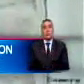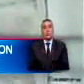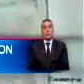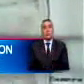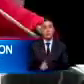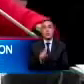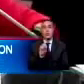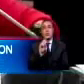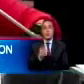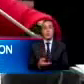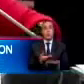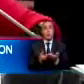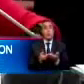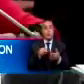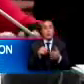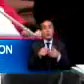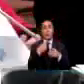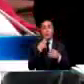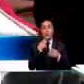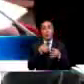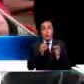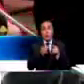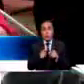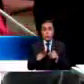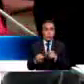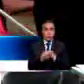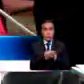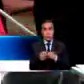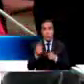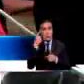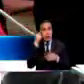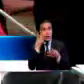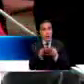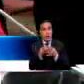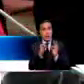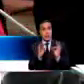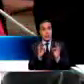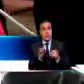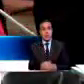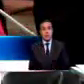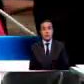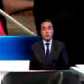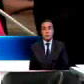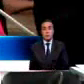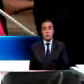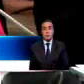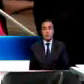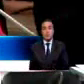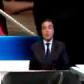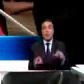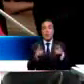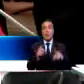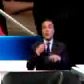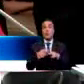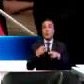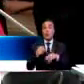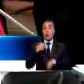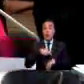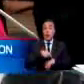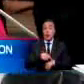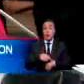una propuesta de hoja de ruta para responder a la cárcel, al sistema de régimen carcelario, y en los próximos